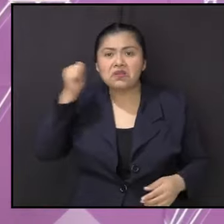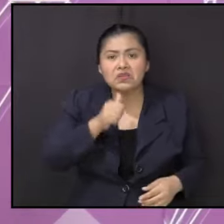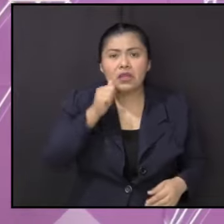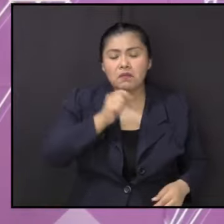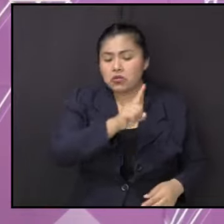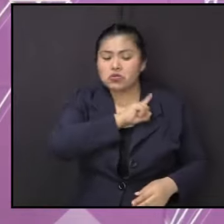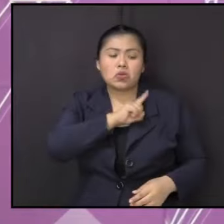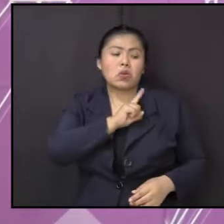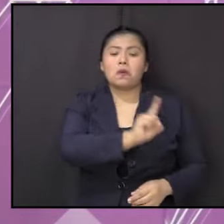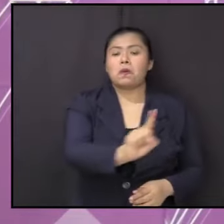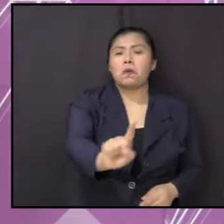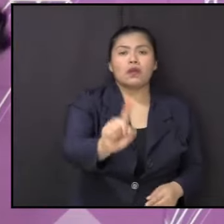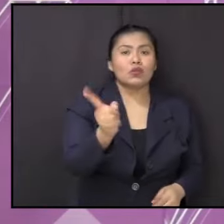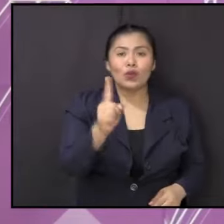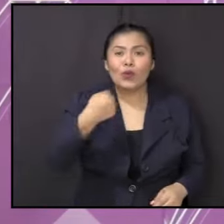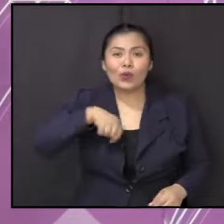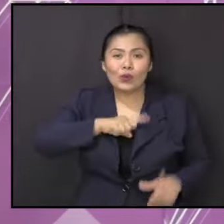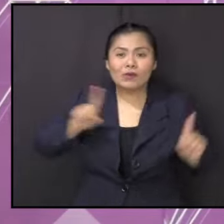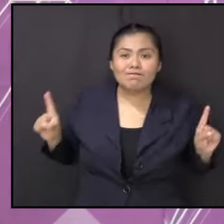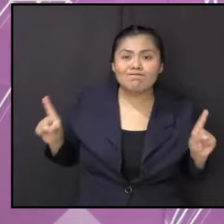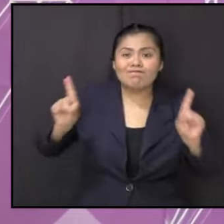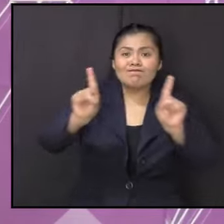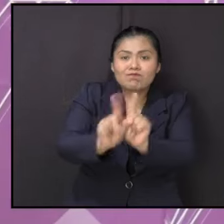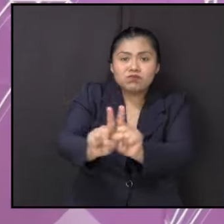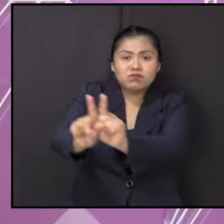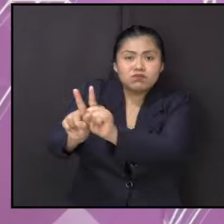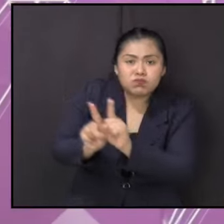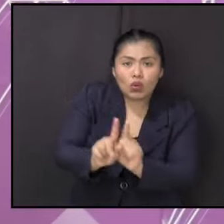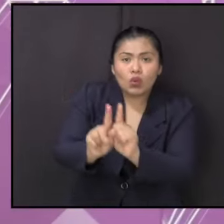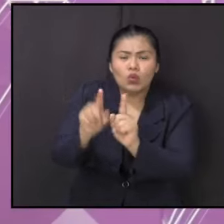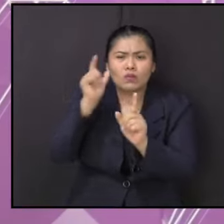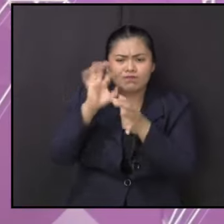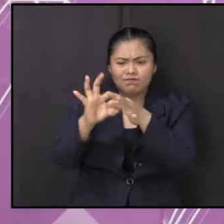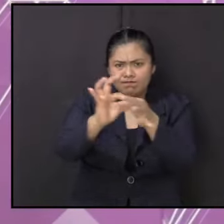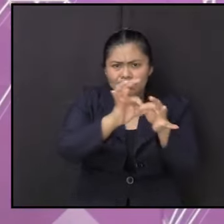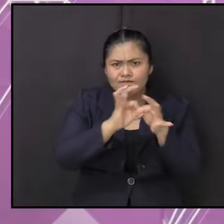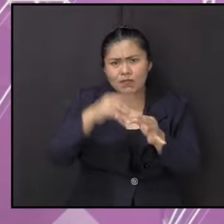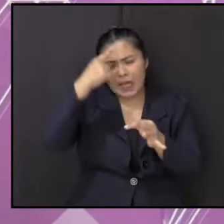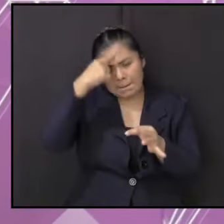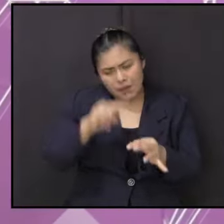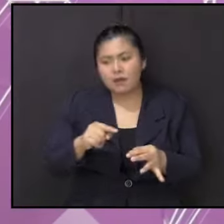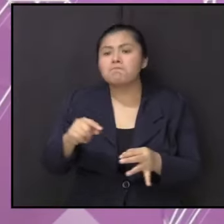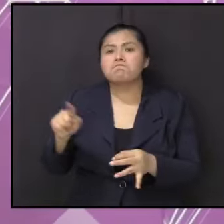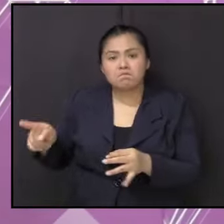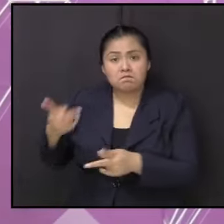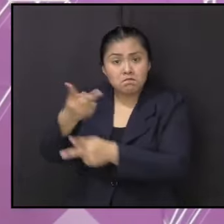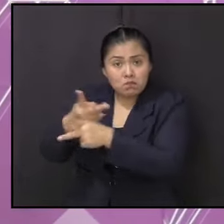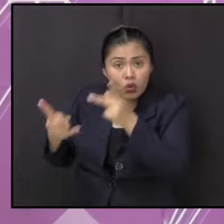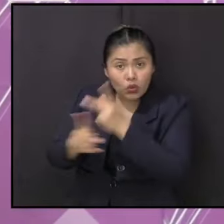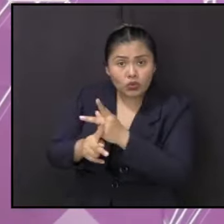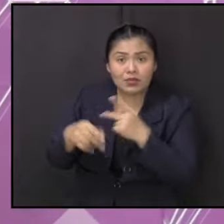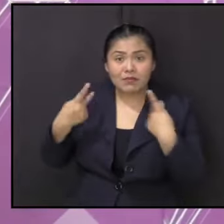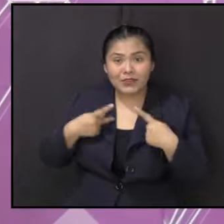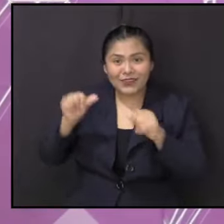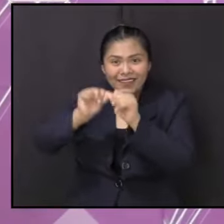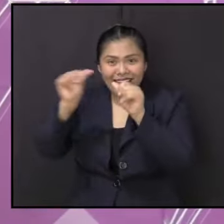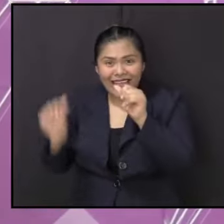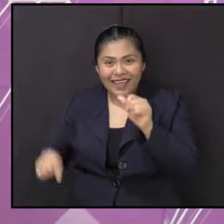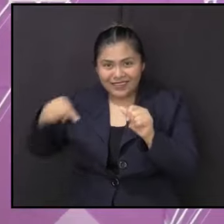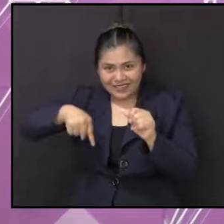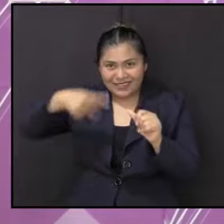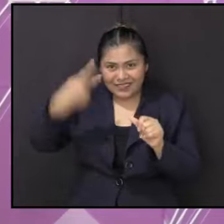solos. También es que nosotros nos podamos todos unificar, unir, contribuir en la compra de los artesanos, de aquella que